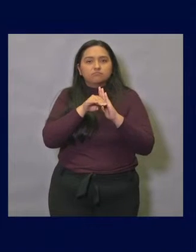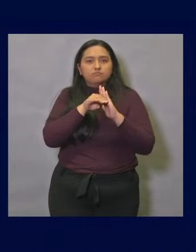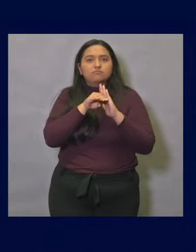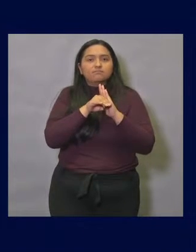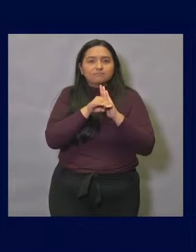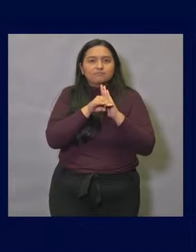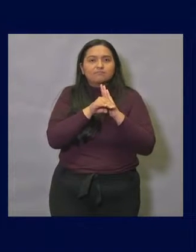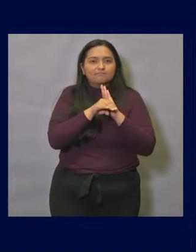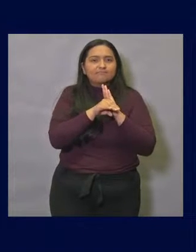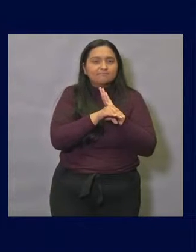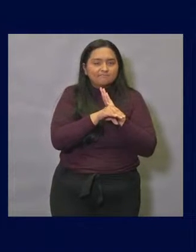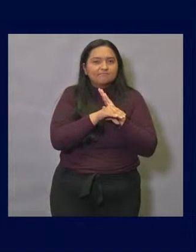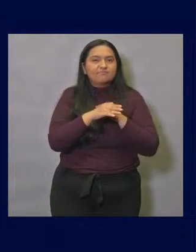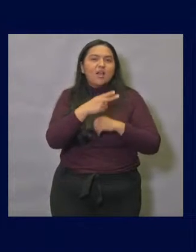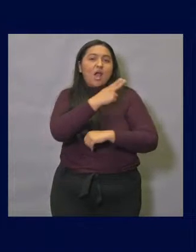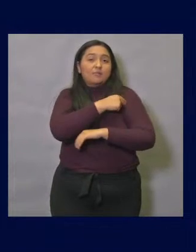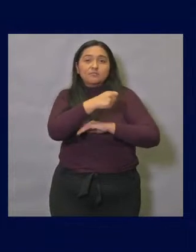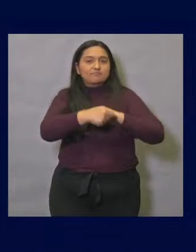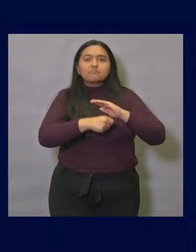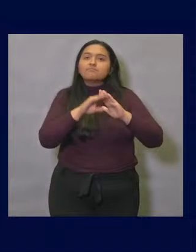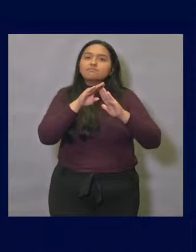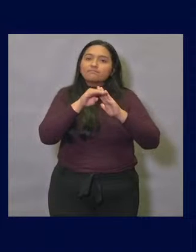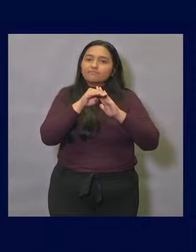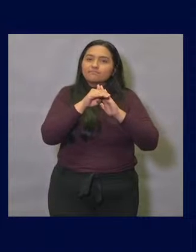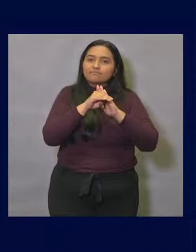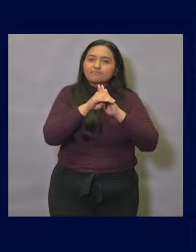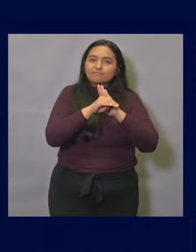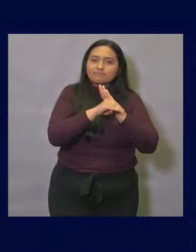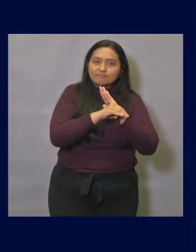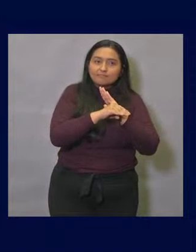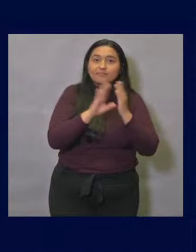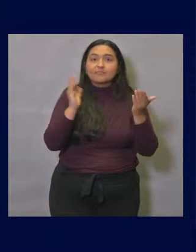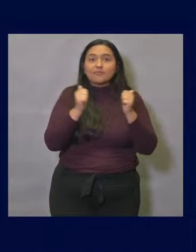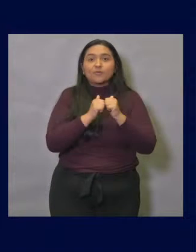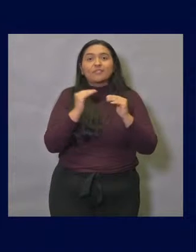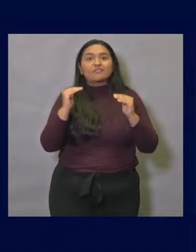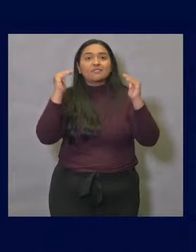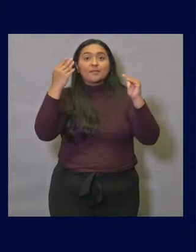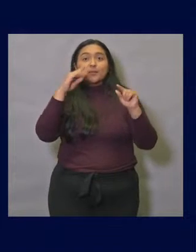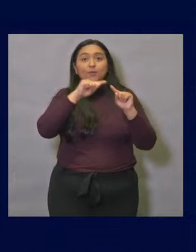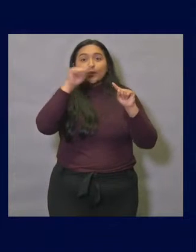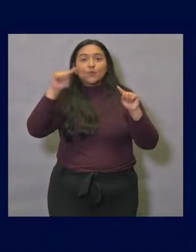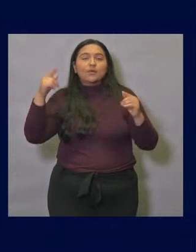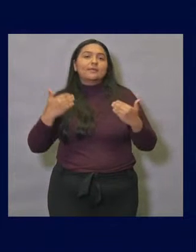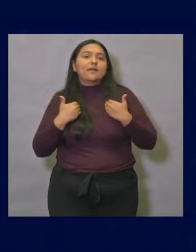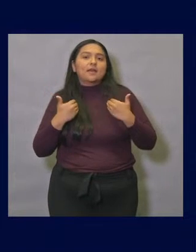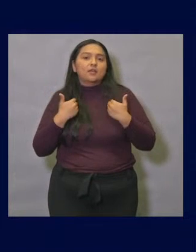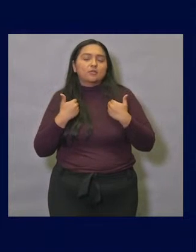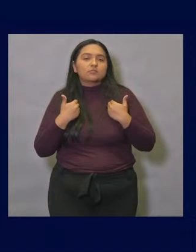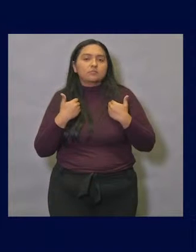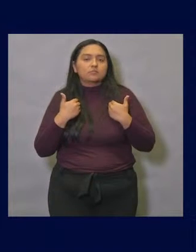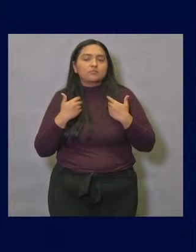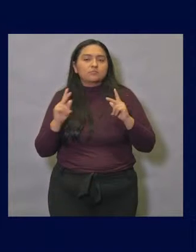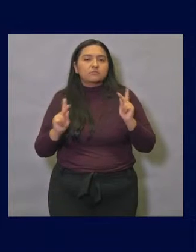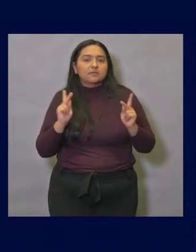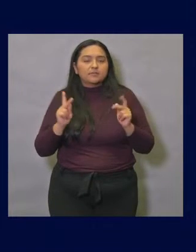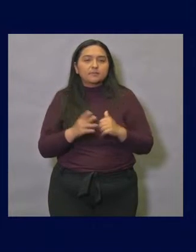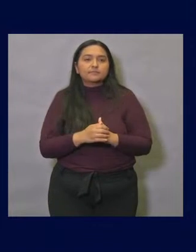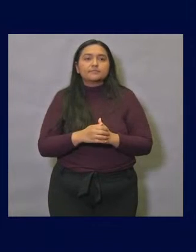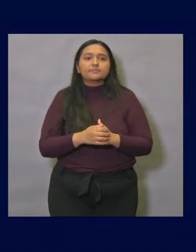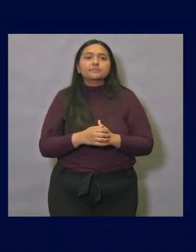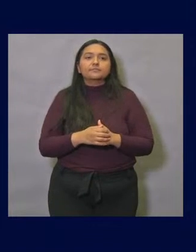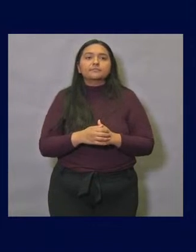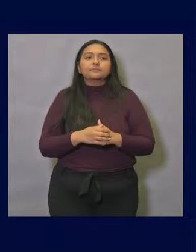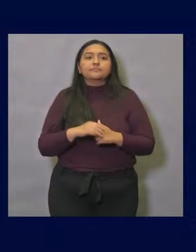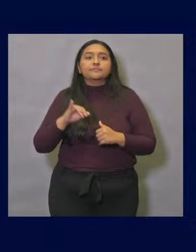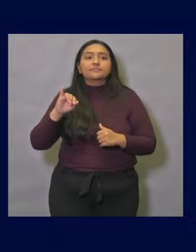de hospitalizaciones por COVID-19 que los adultos más jóvenes. Y desde enero, la proporción de